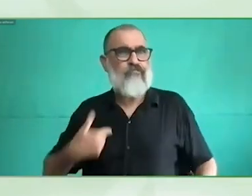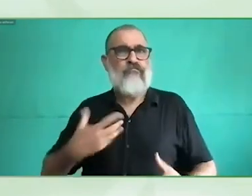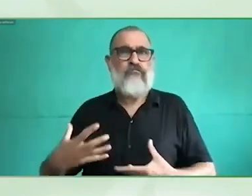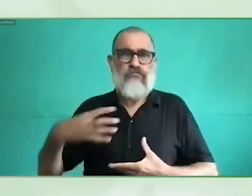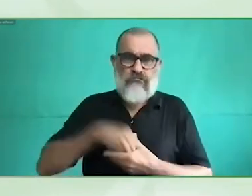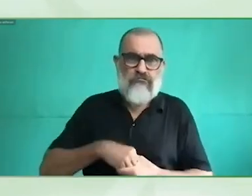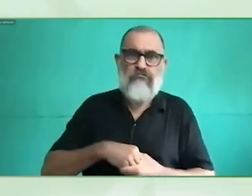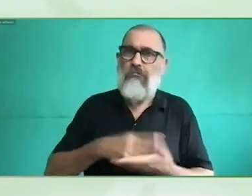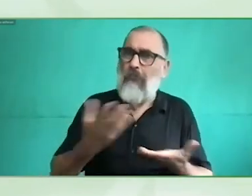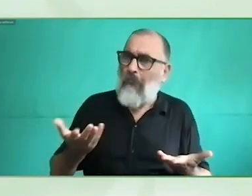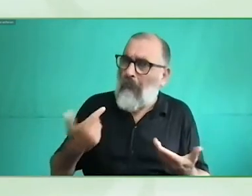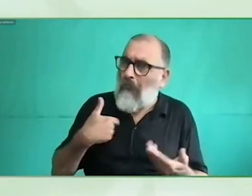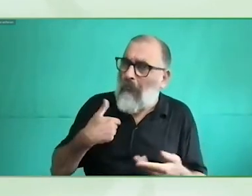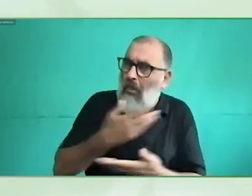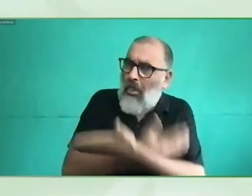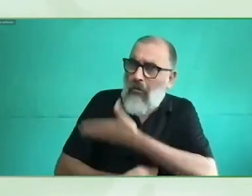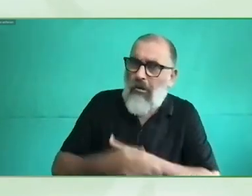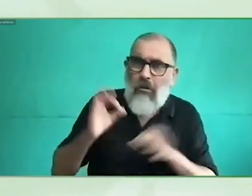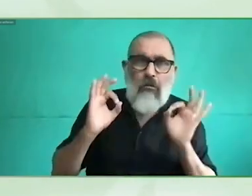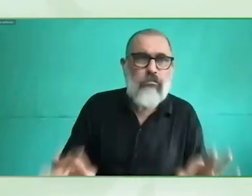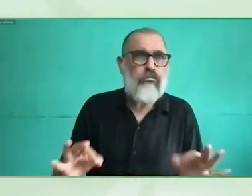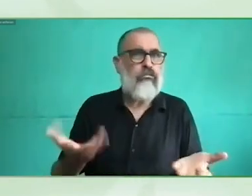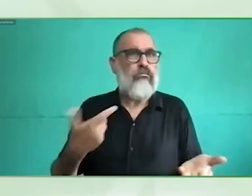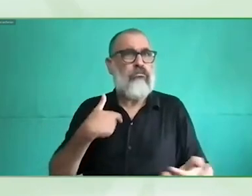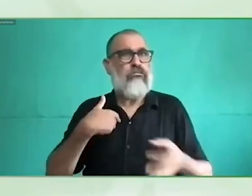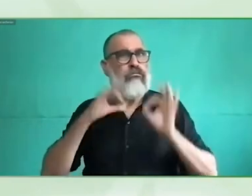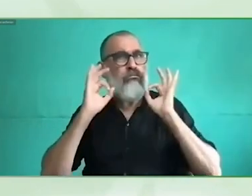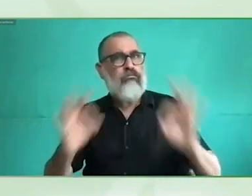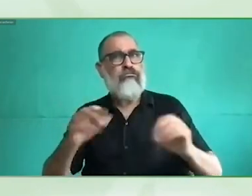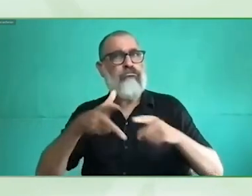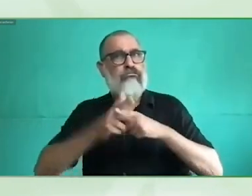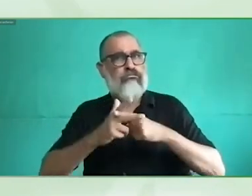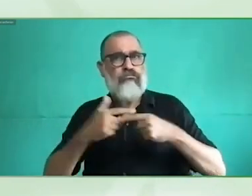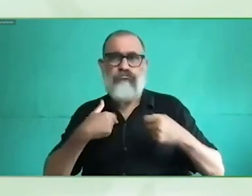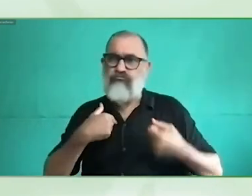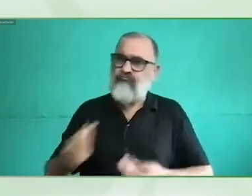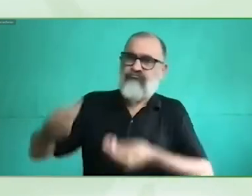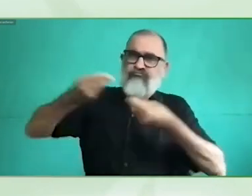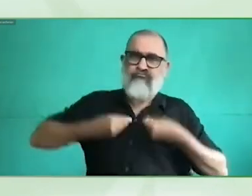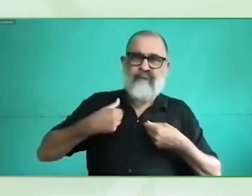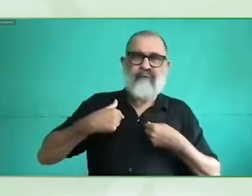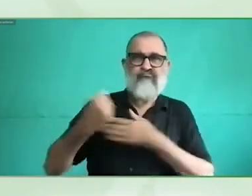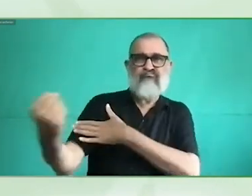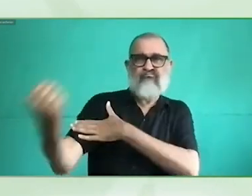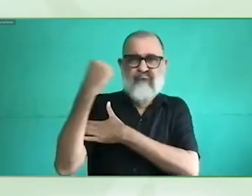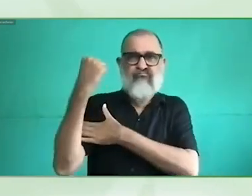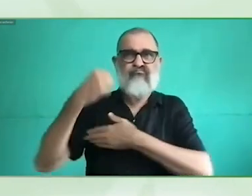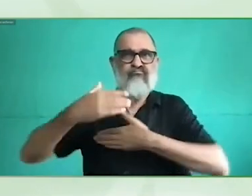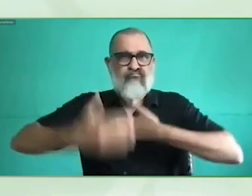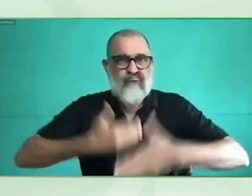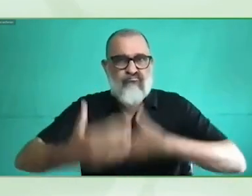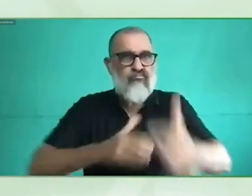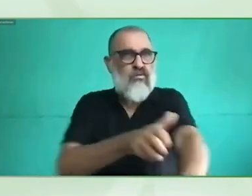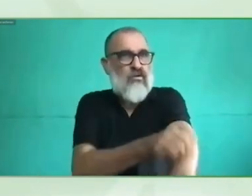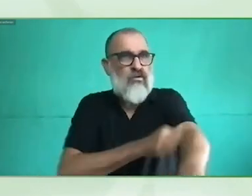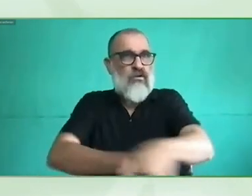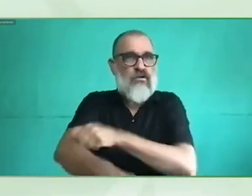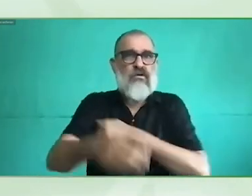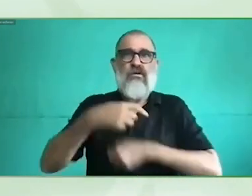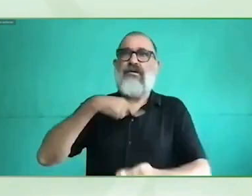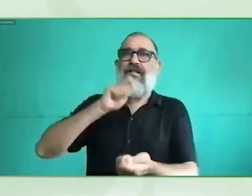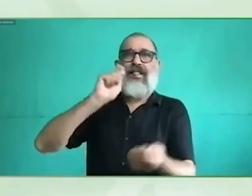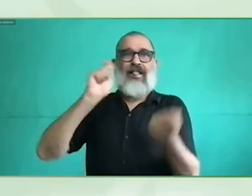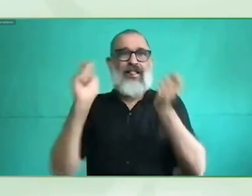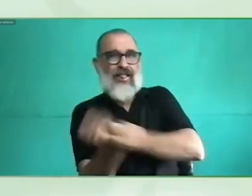hacer era invisibilizar mi condición de parálisis cerebral que por cierto es un hombre que suena